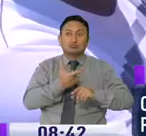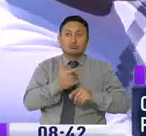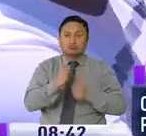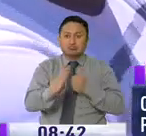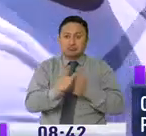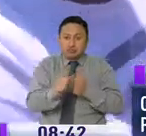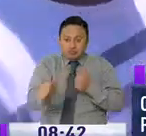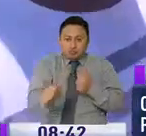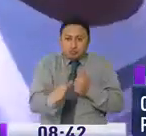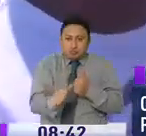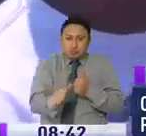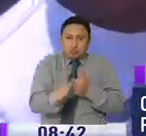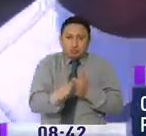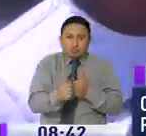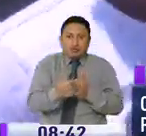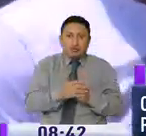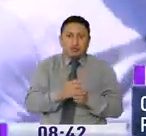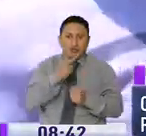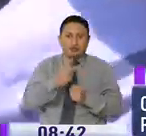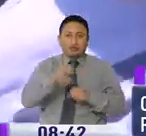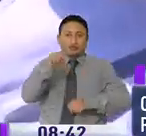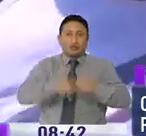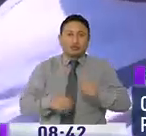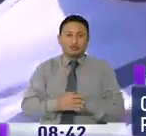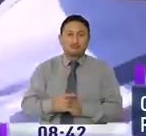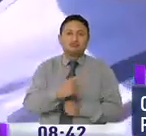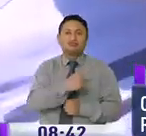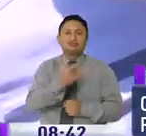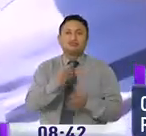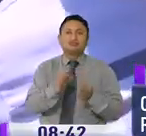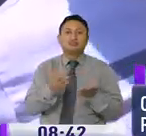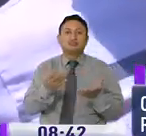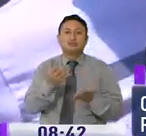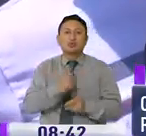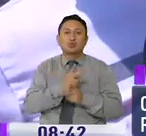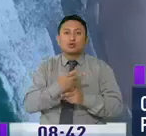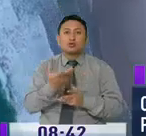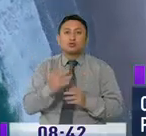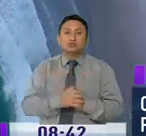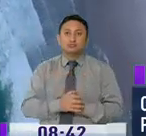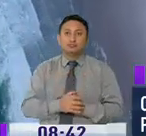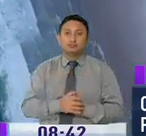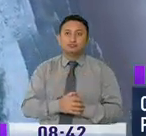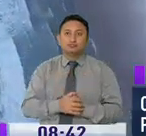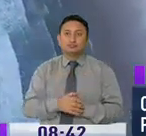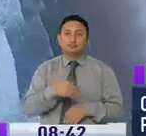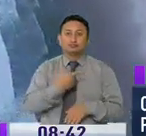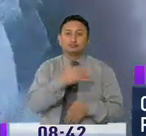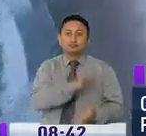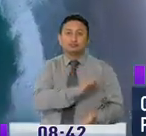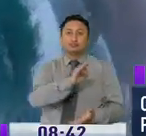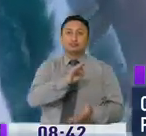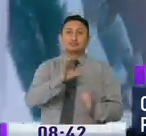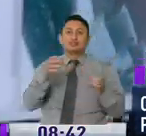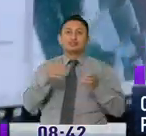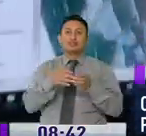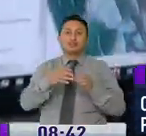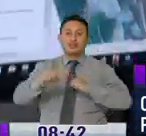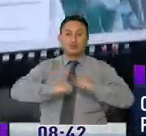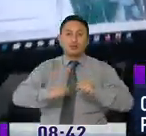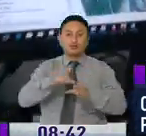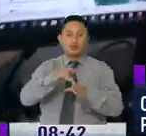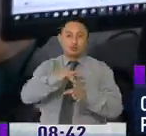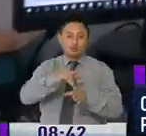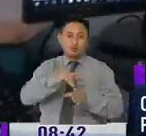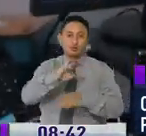como 1 metro o 50 centímetros. ¿Qué eso qué generaría en el tema ambiental? El representante del Departamento de Gestión de